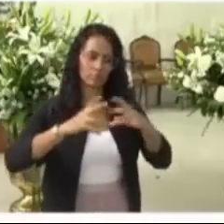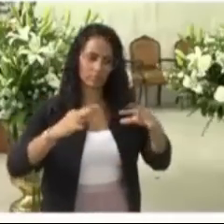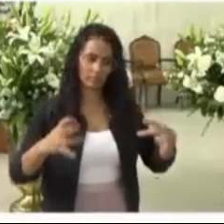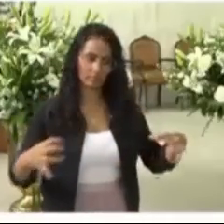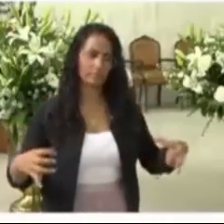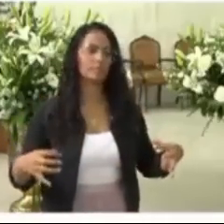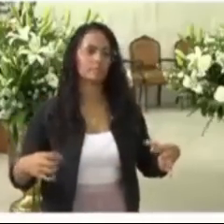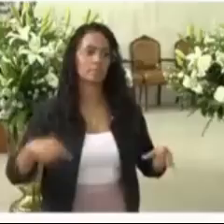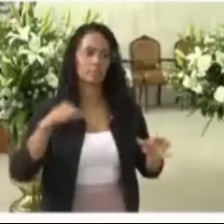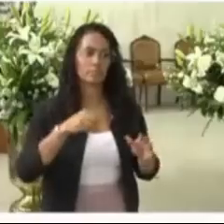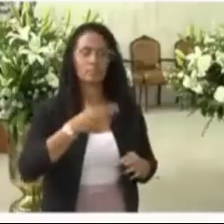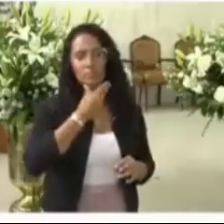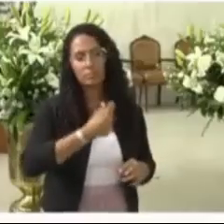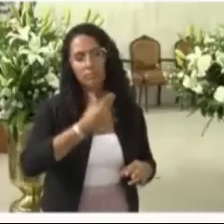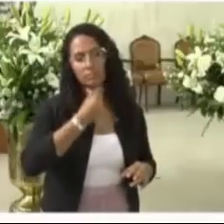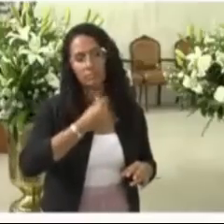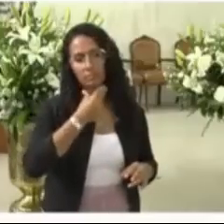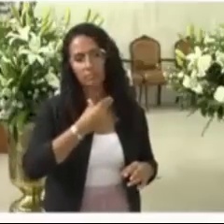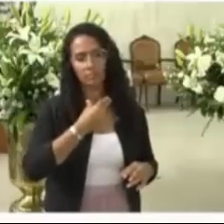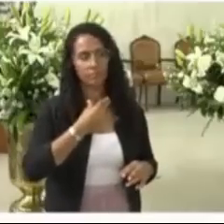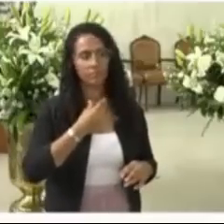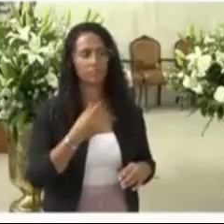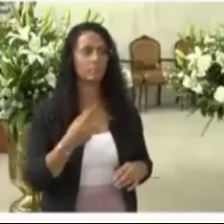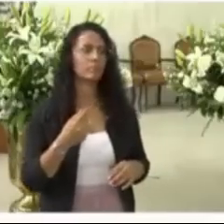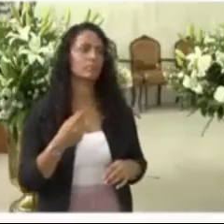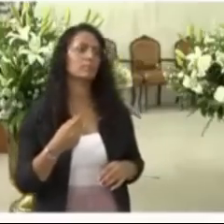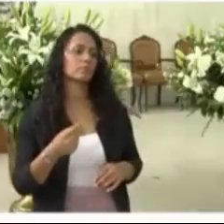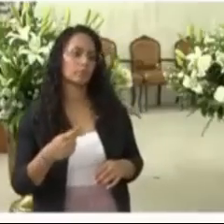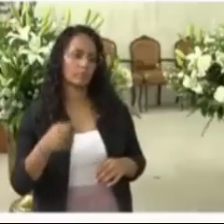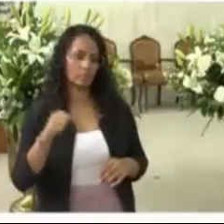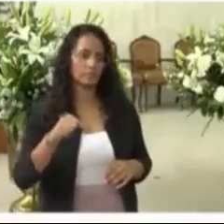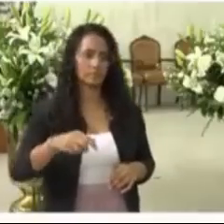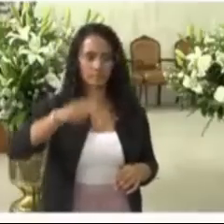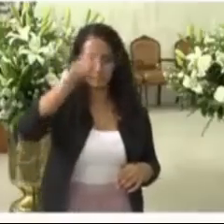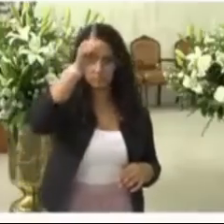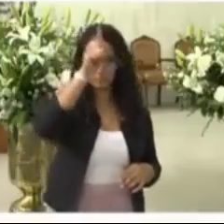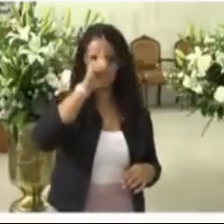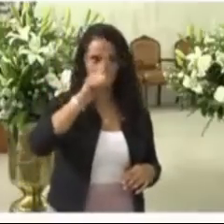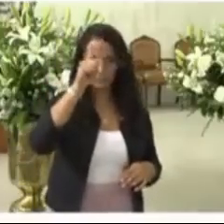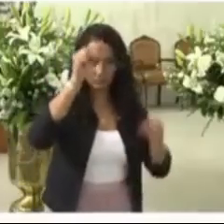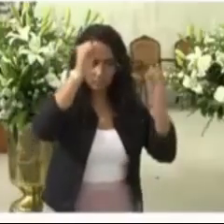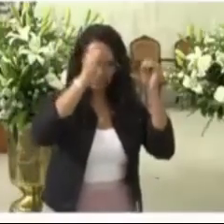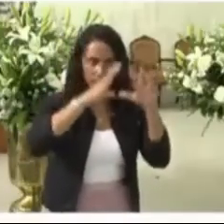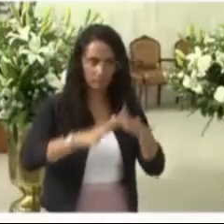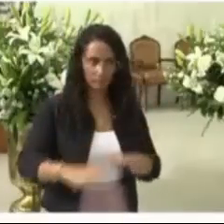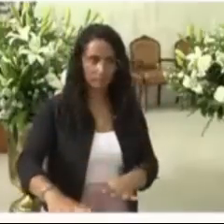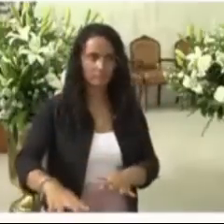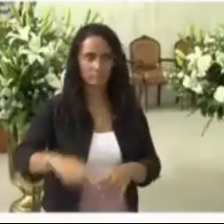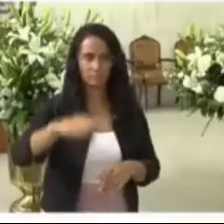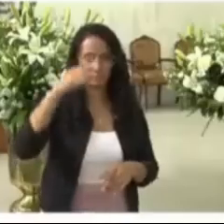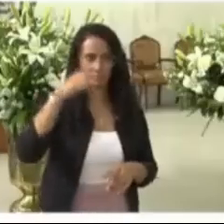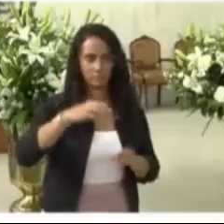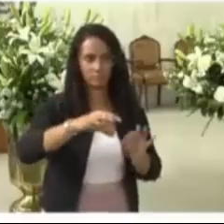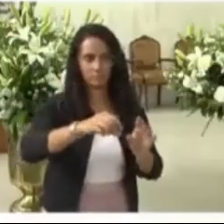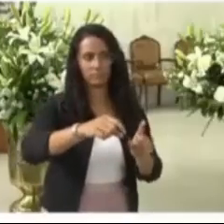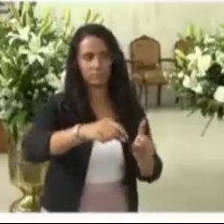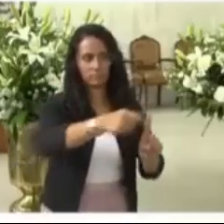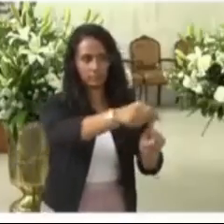Dios, por medio de su Espíritu Santo, viene sobre Jaziel, de la tribu de